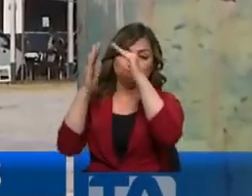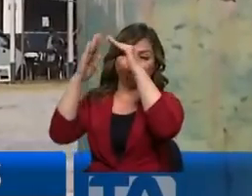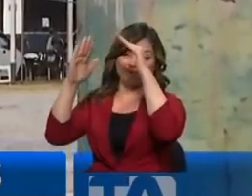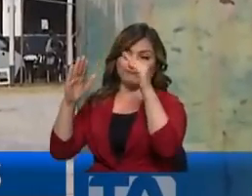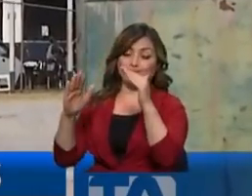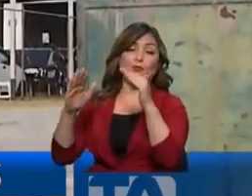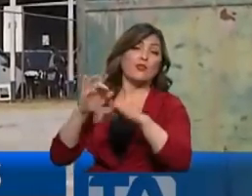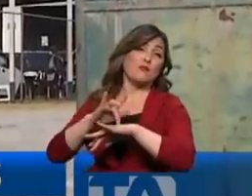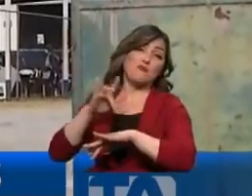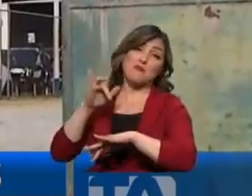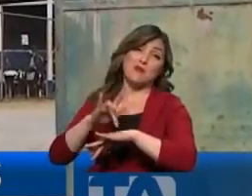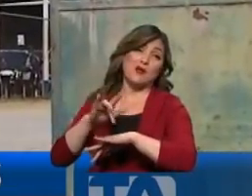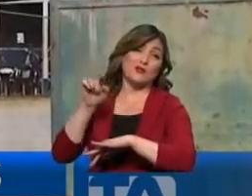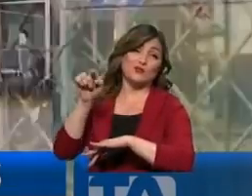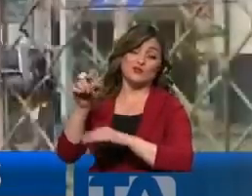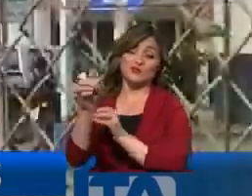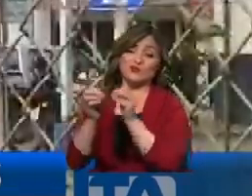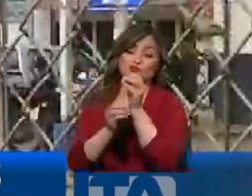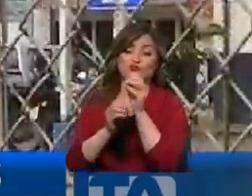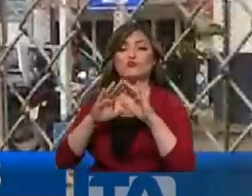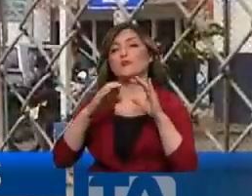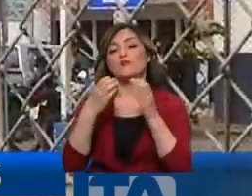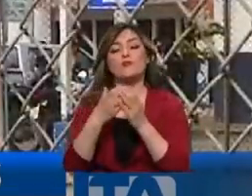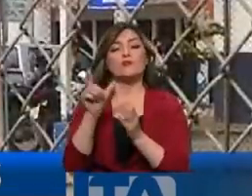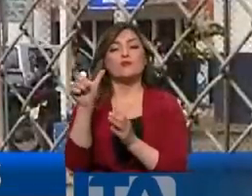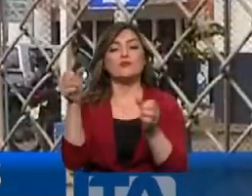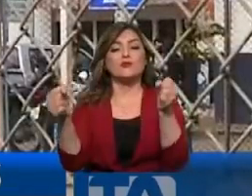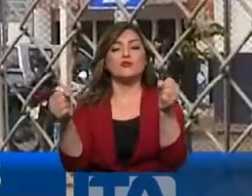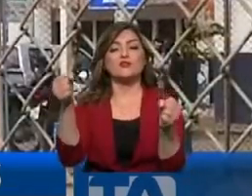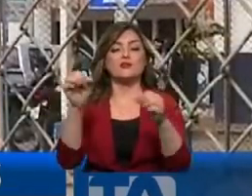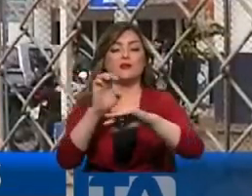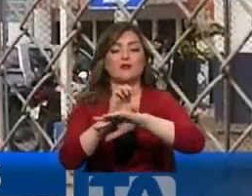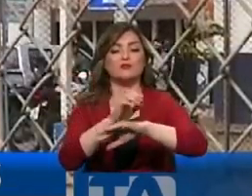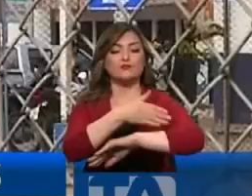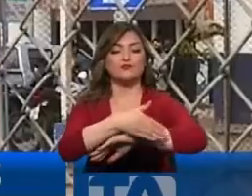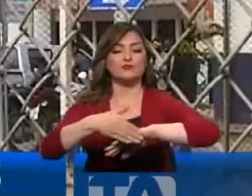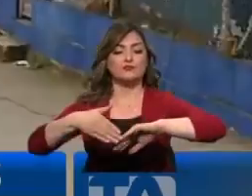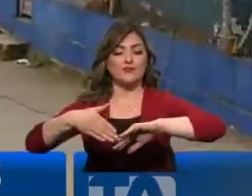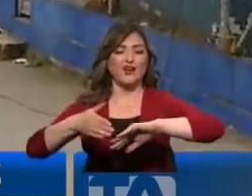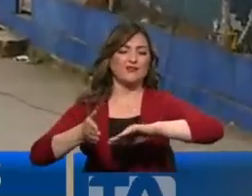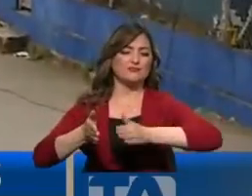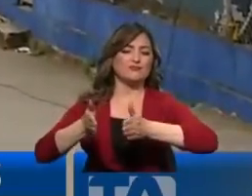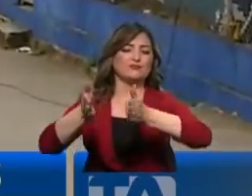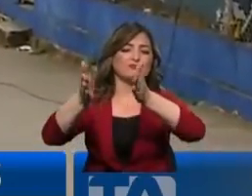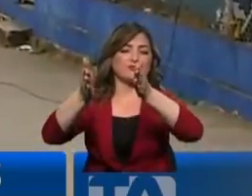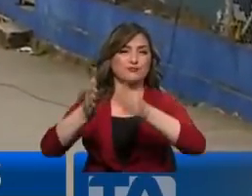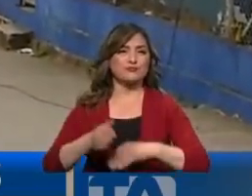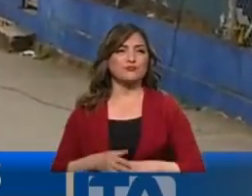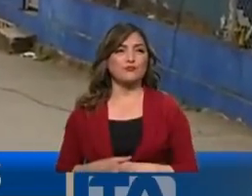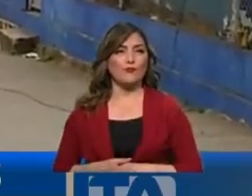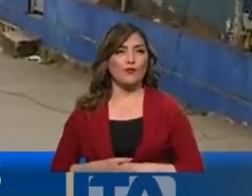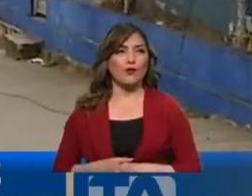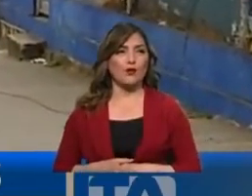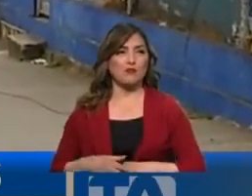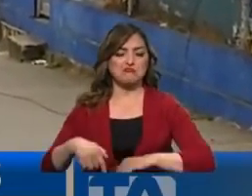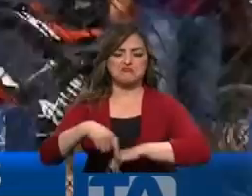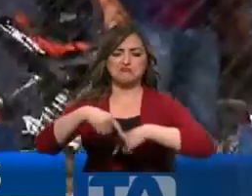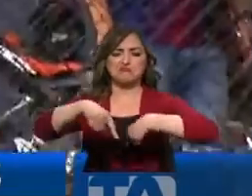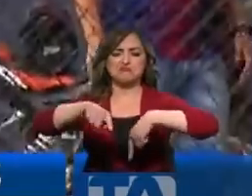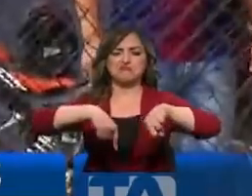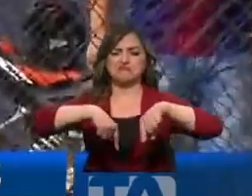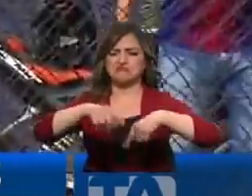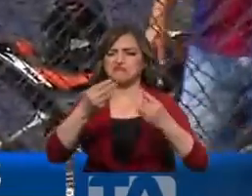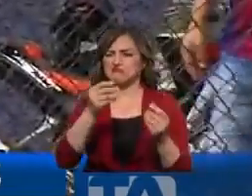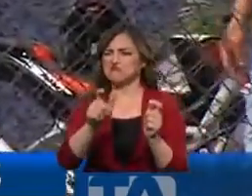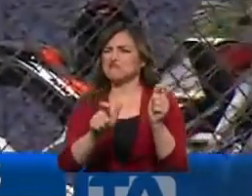a plena luz del día, a la oficina de la Comisión de Tránsito del Ecuador, situada en la avenida Juan Tanca Marengo, una concurrida zona de Guayaquil.